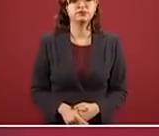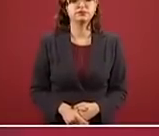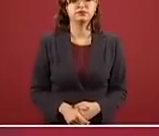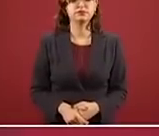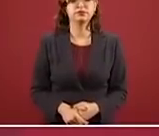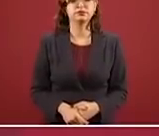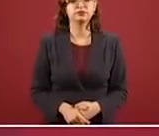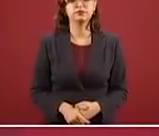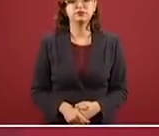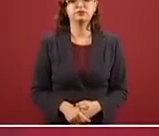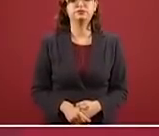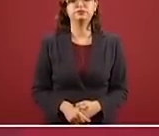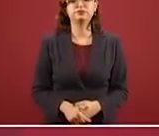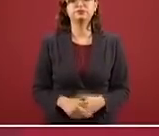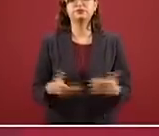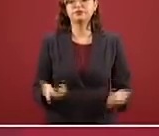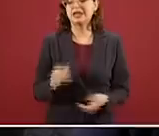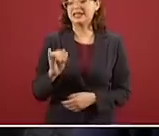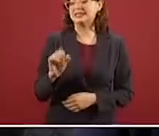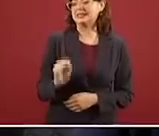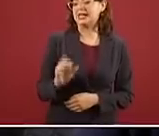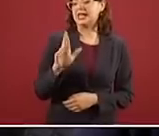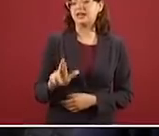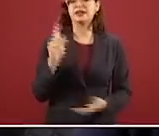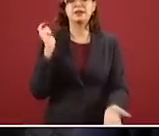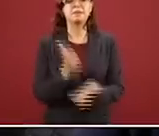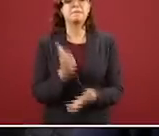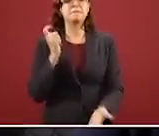quién paga más impuestos sobre la renta